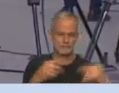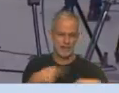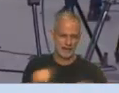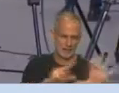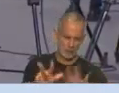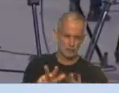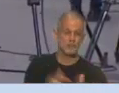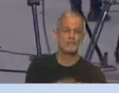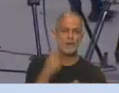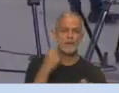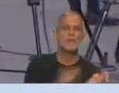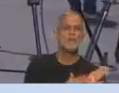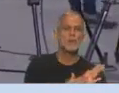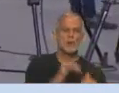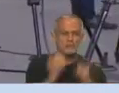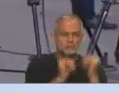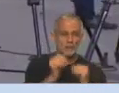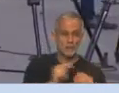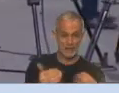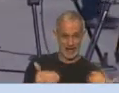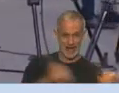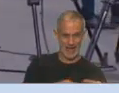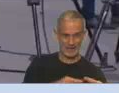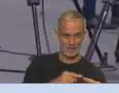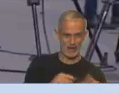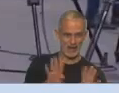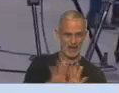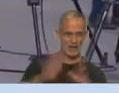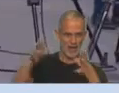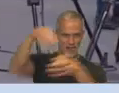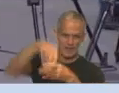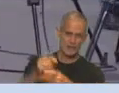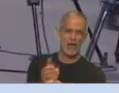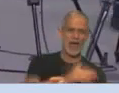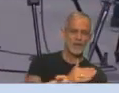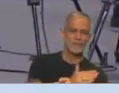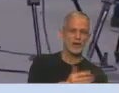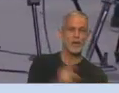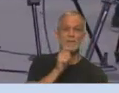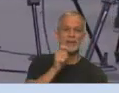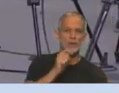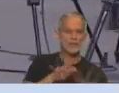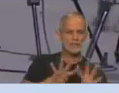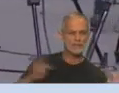la prueba. Mientras tanto, puertas afuera de los tribunales de Dolores, continúa la gran guardia